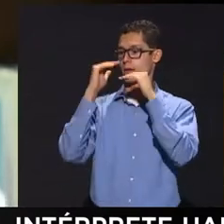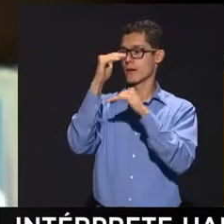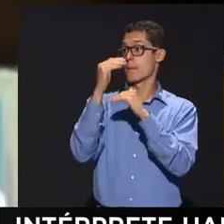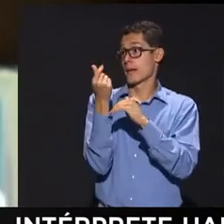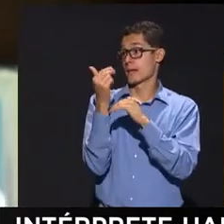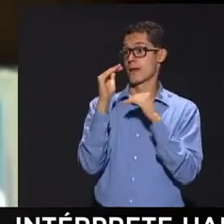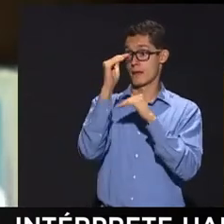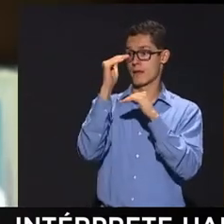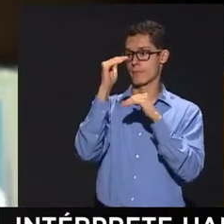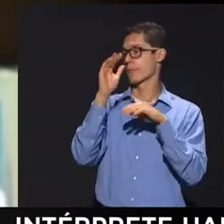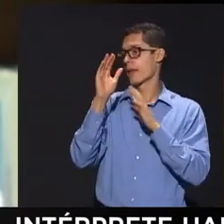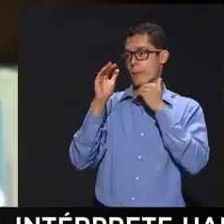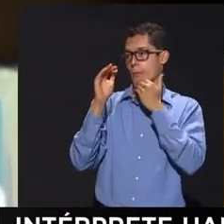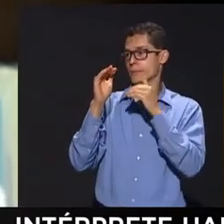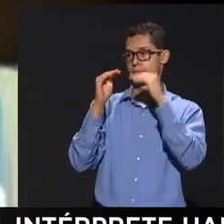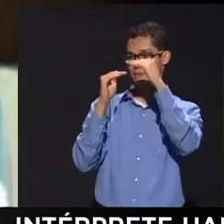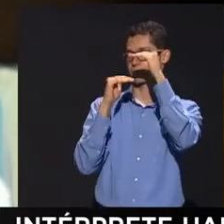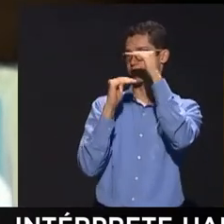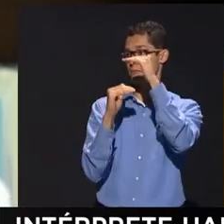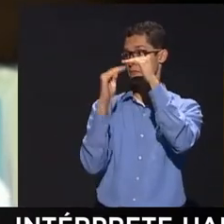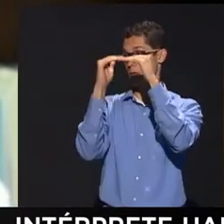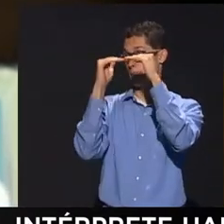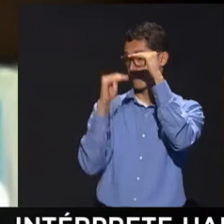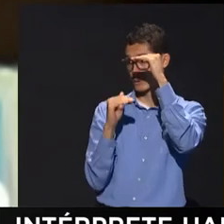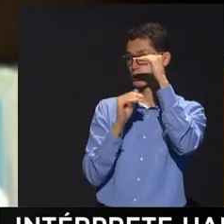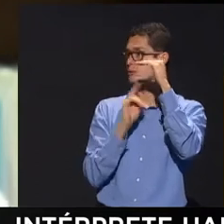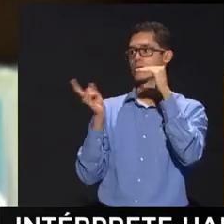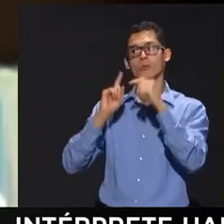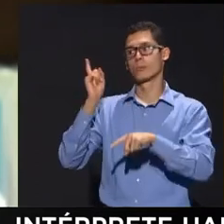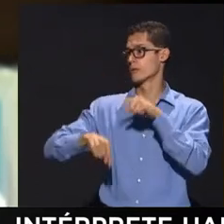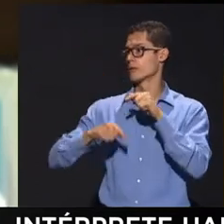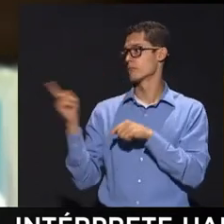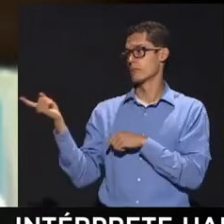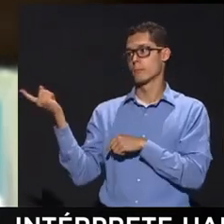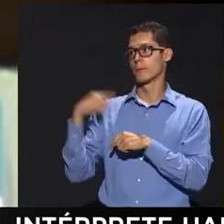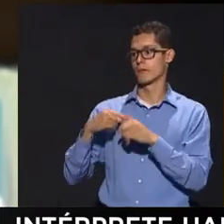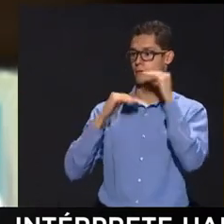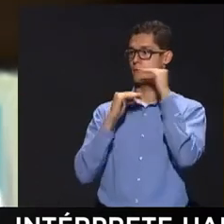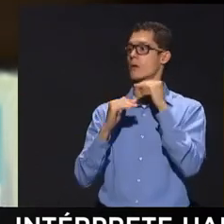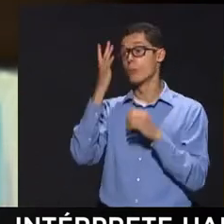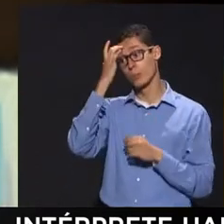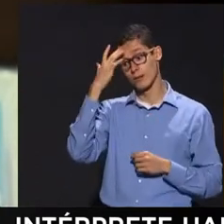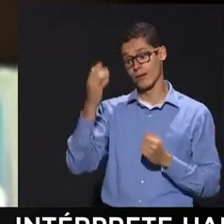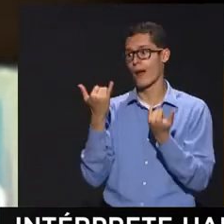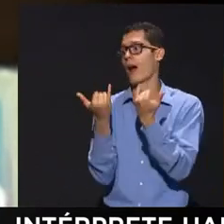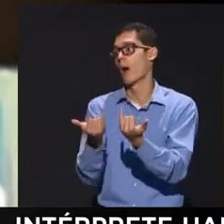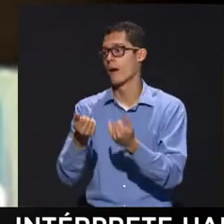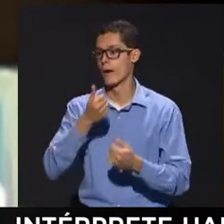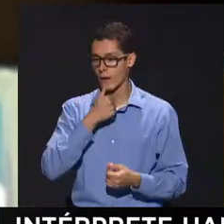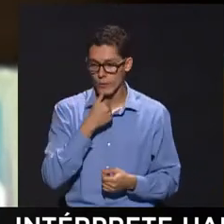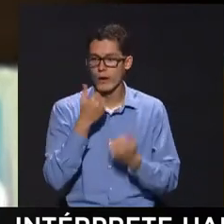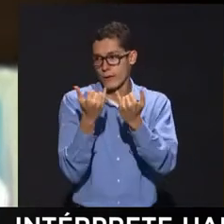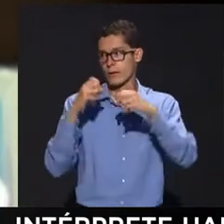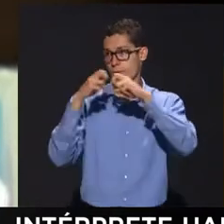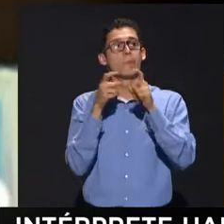que el país necesita que los servicios públicos estén presentes por siempre y hacia el futuro. Todos